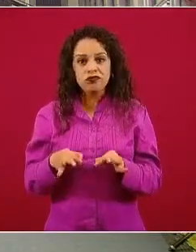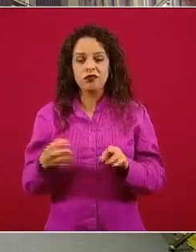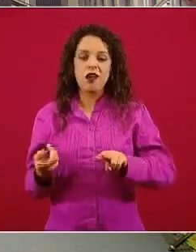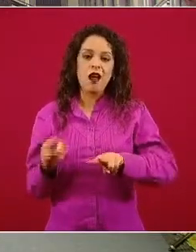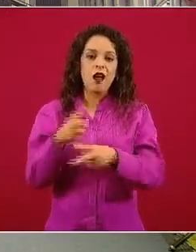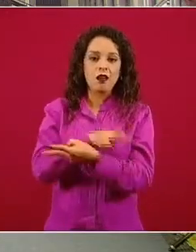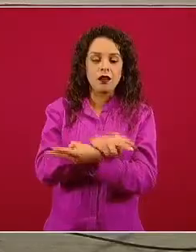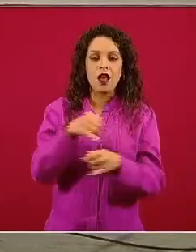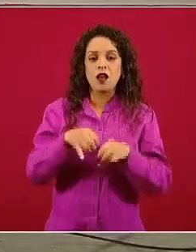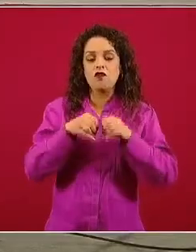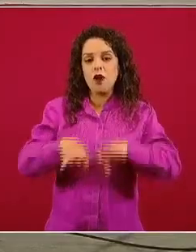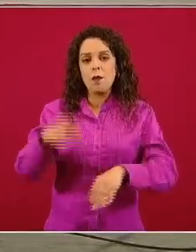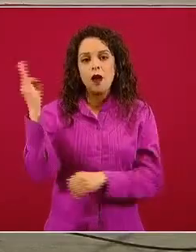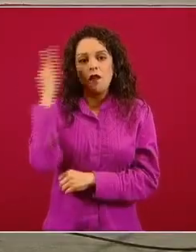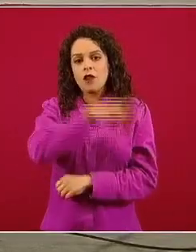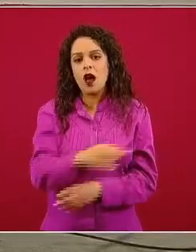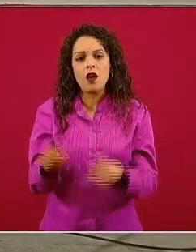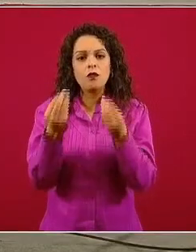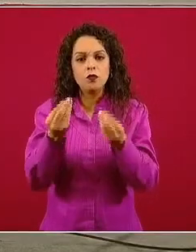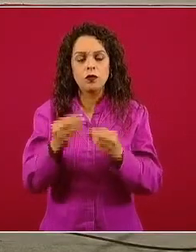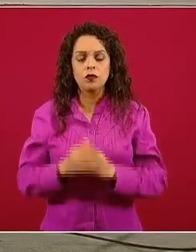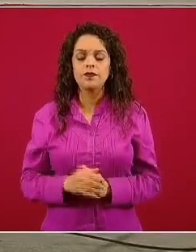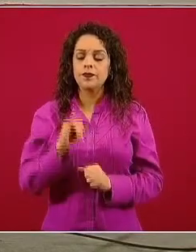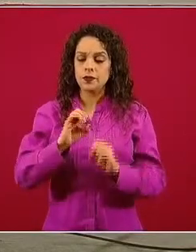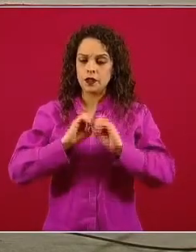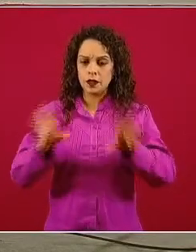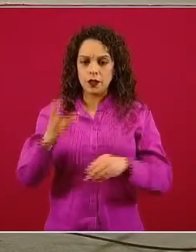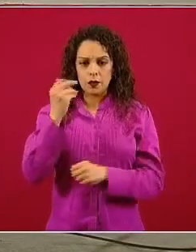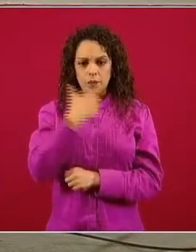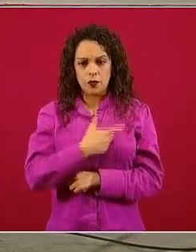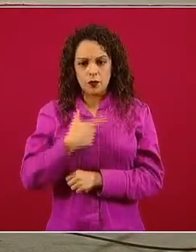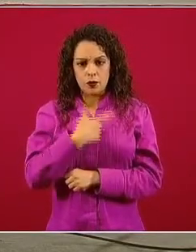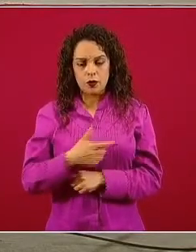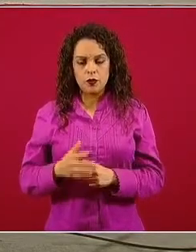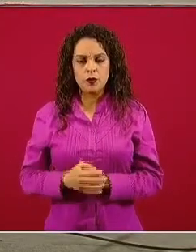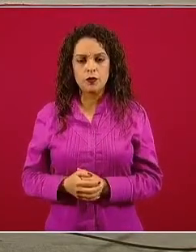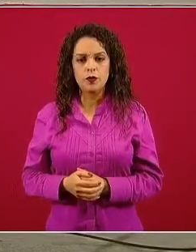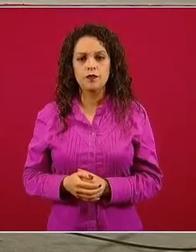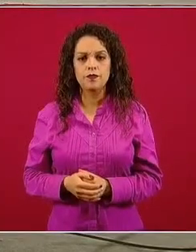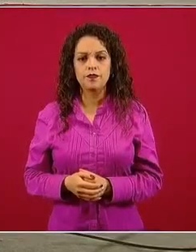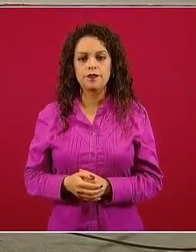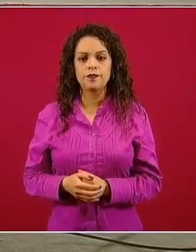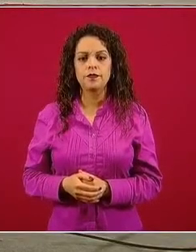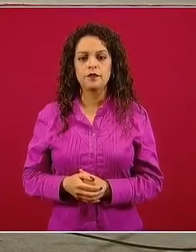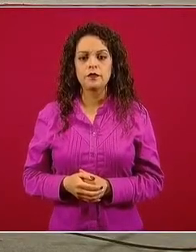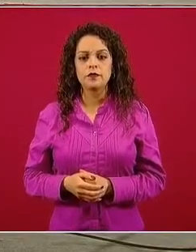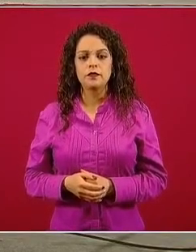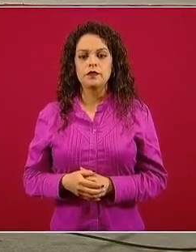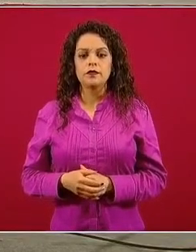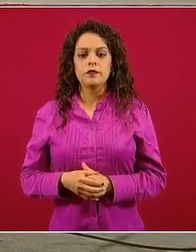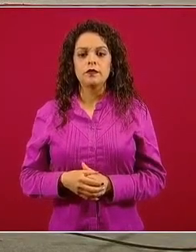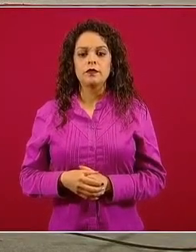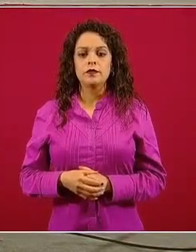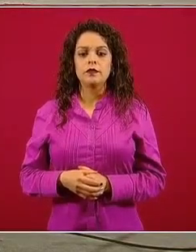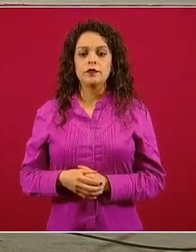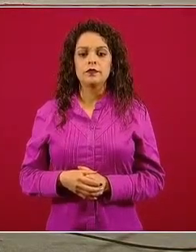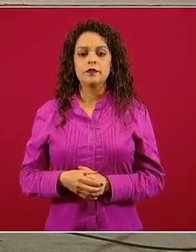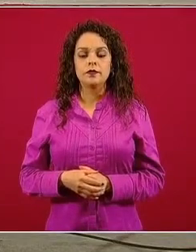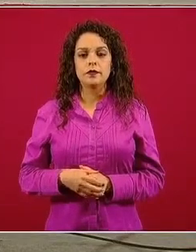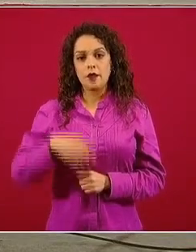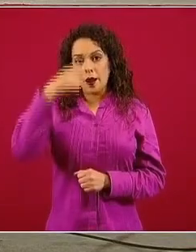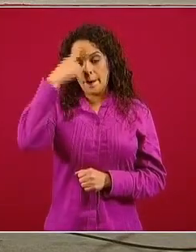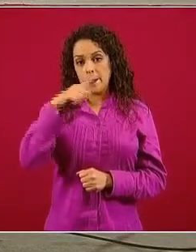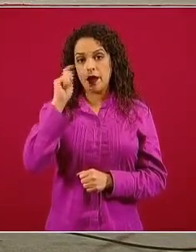gusto y atendiendo a la solicitud, de hecho comentar que para efectos de la